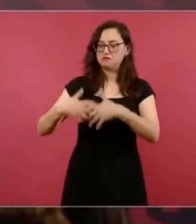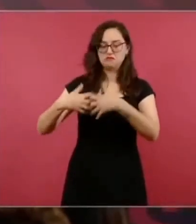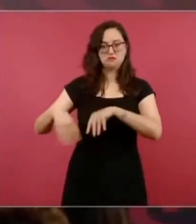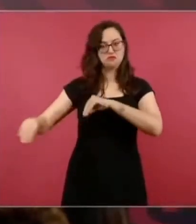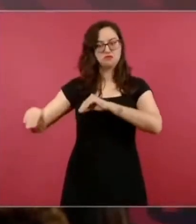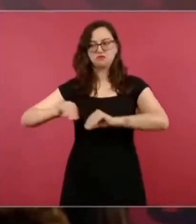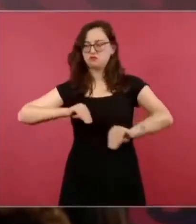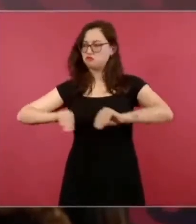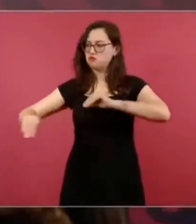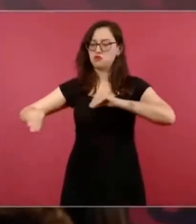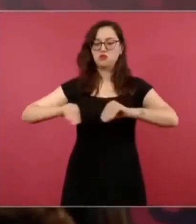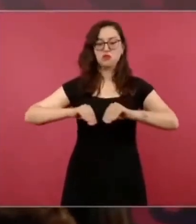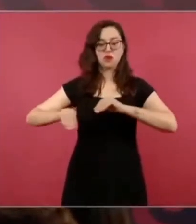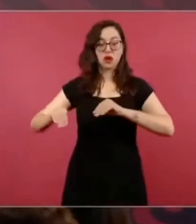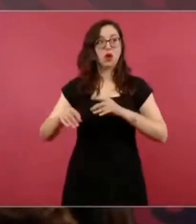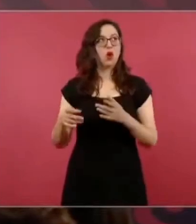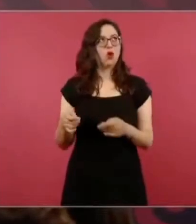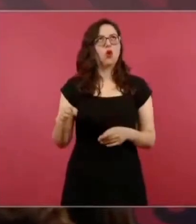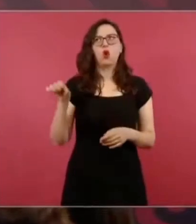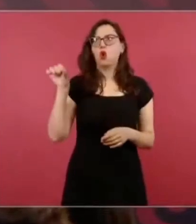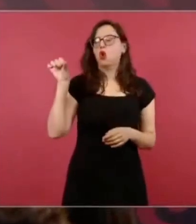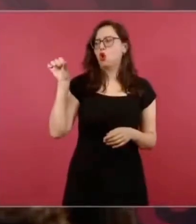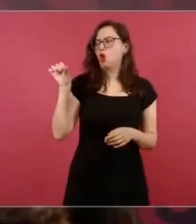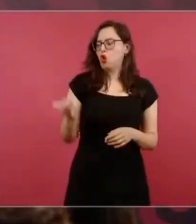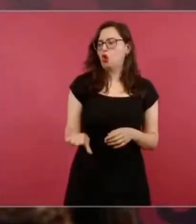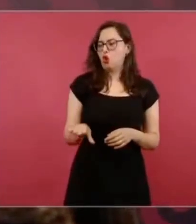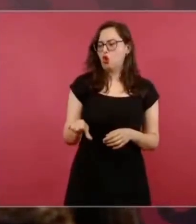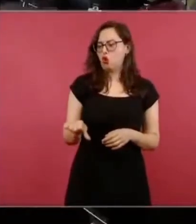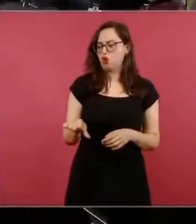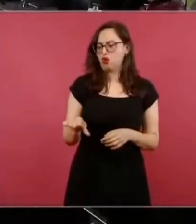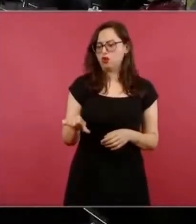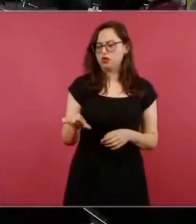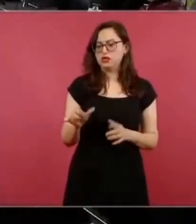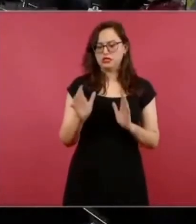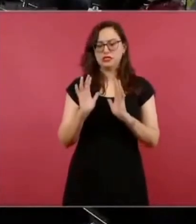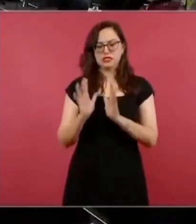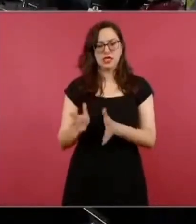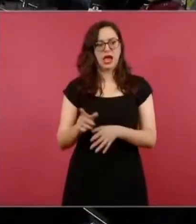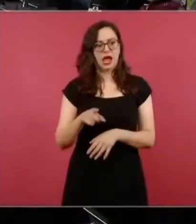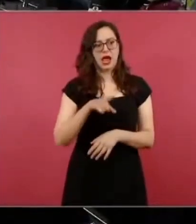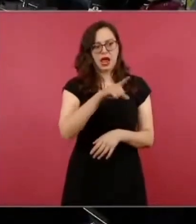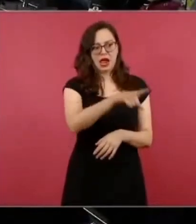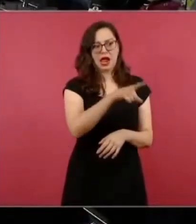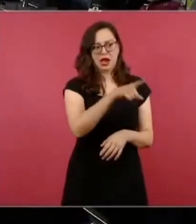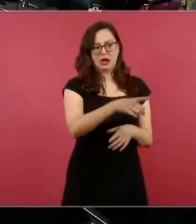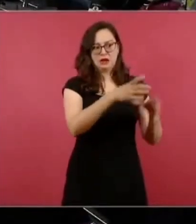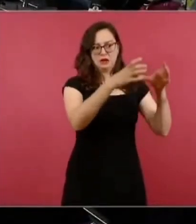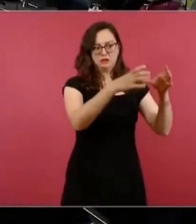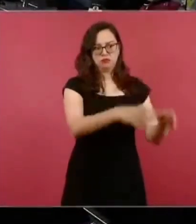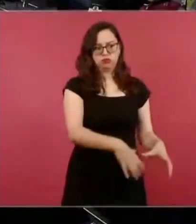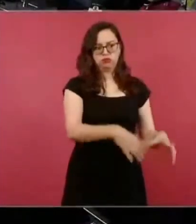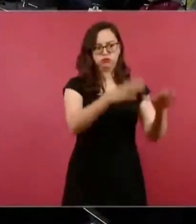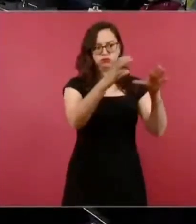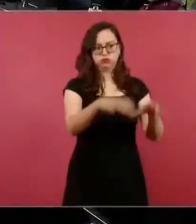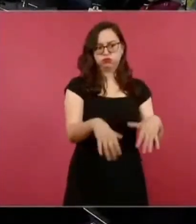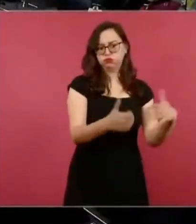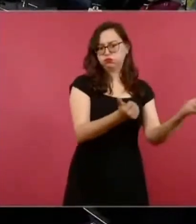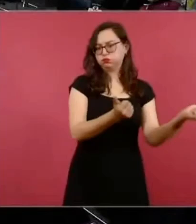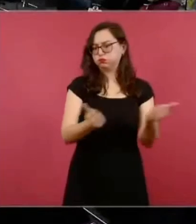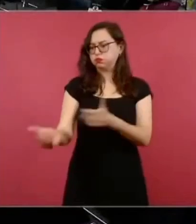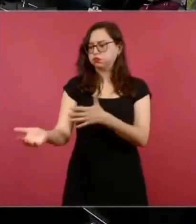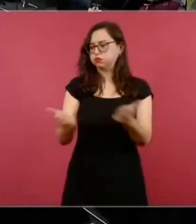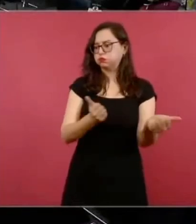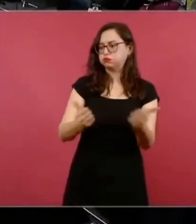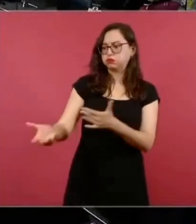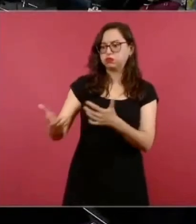están terminando, el día de hoy debemos estar ya empezando con los primeros barriles producidos ultra bajo azufre en Olmeca.